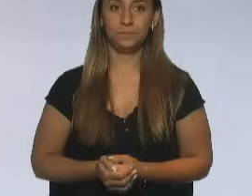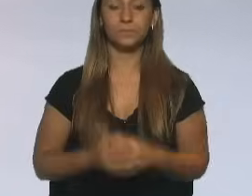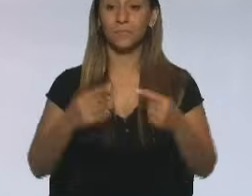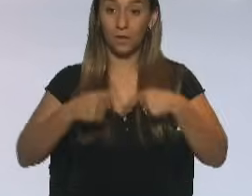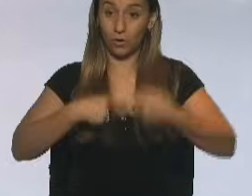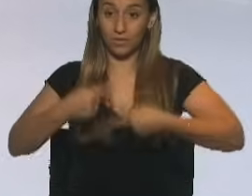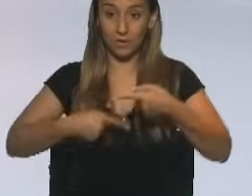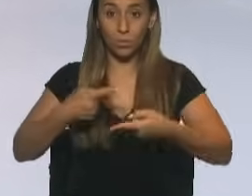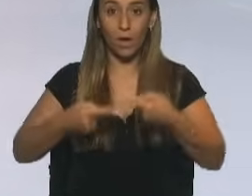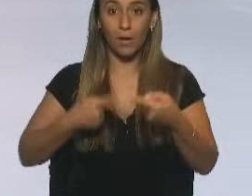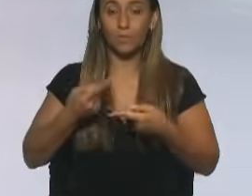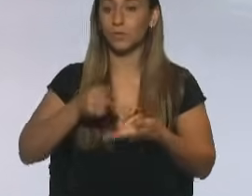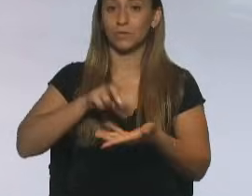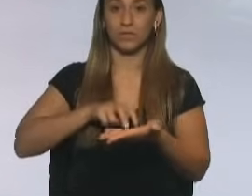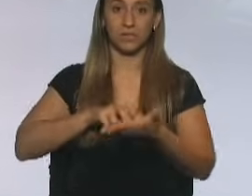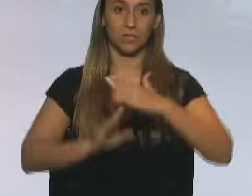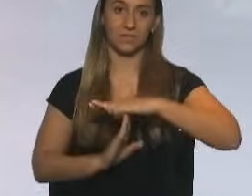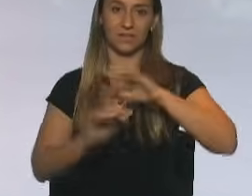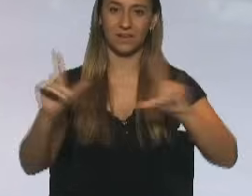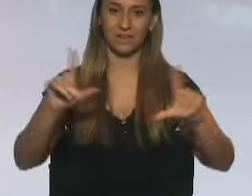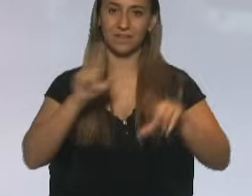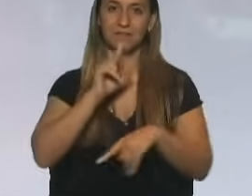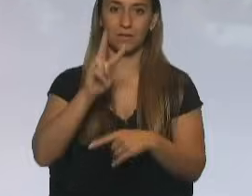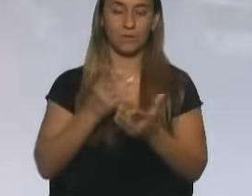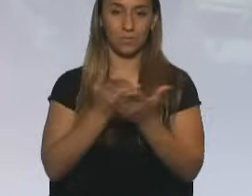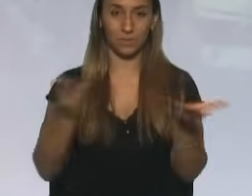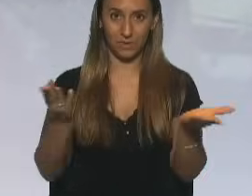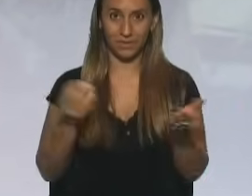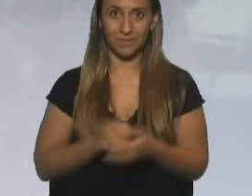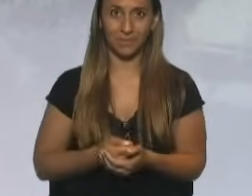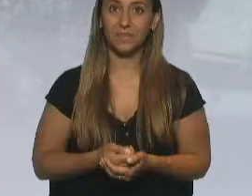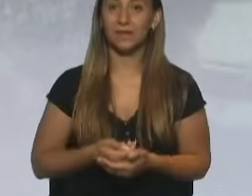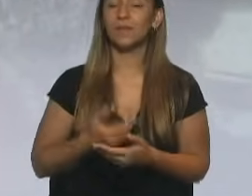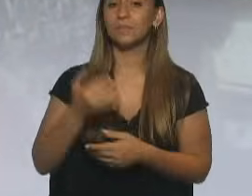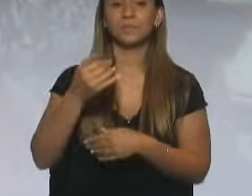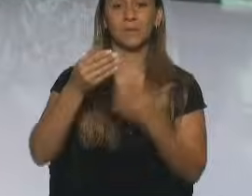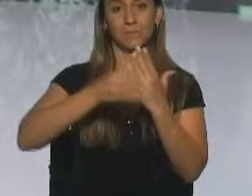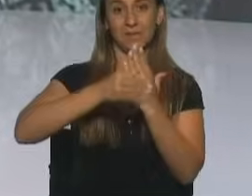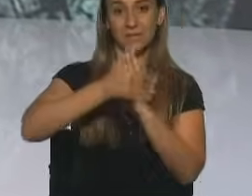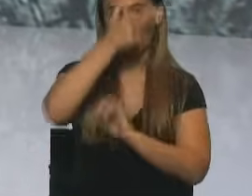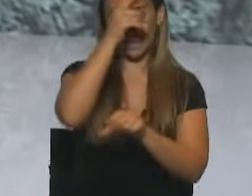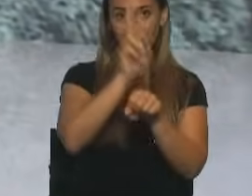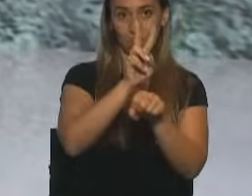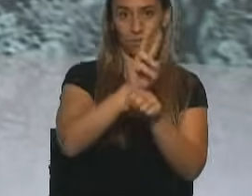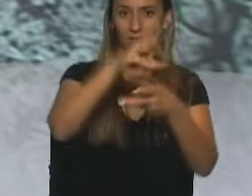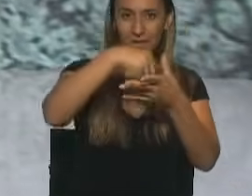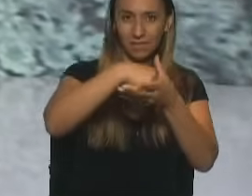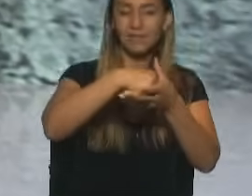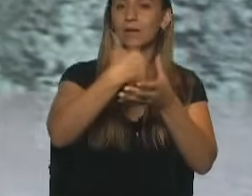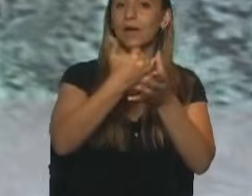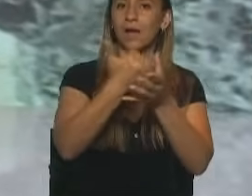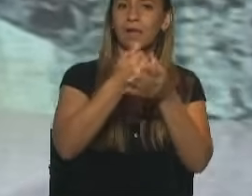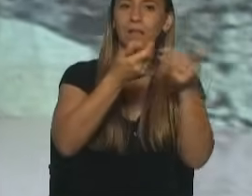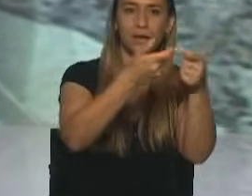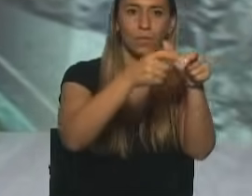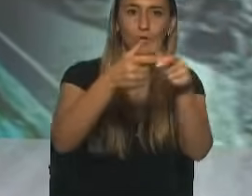Continuamos con el noticiero central de Televisión Pública Noticias. Hay reuniones en el Ministerio de Seguridad. ¿Por qué? Porque ayer, en